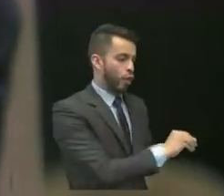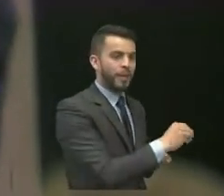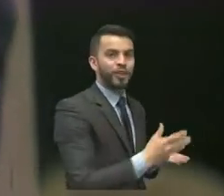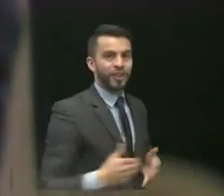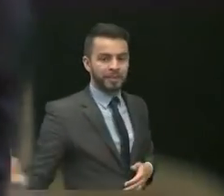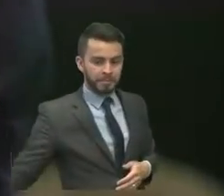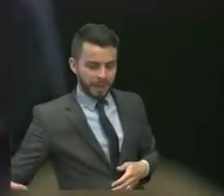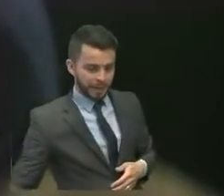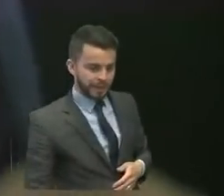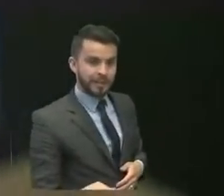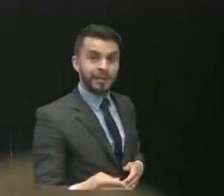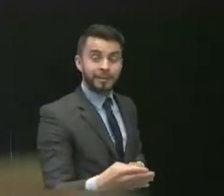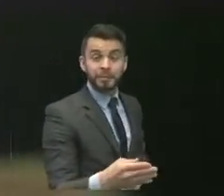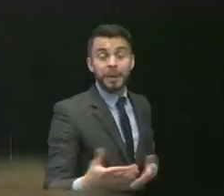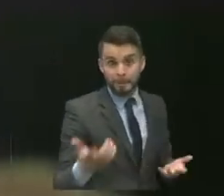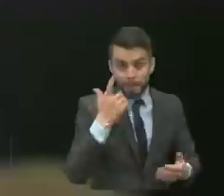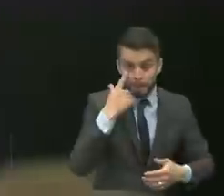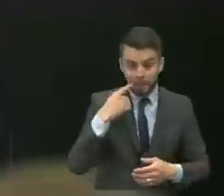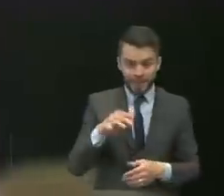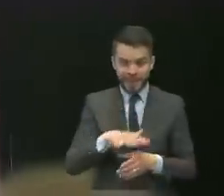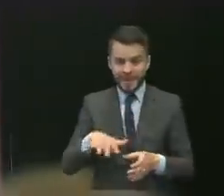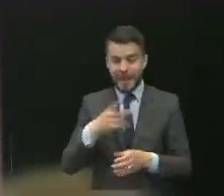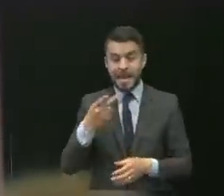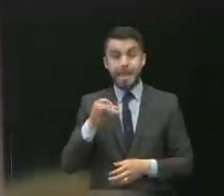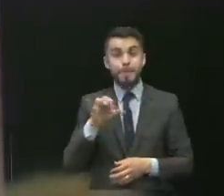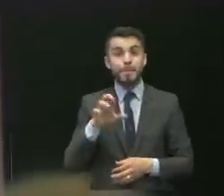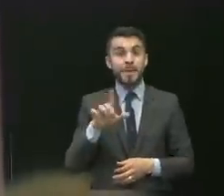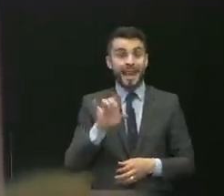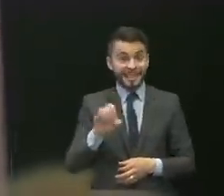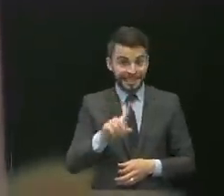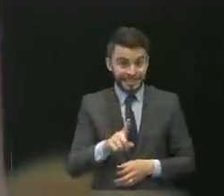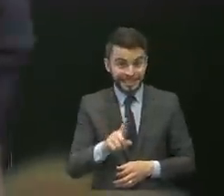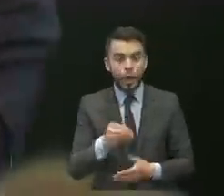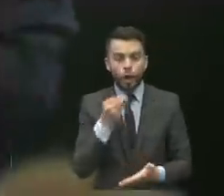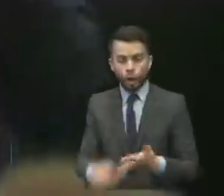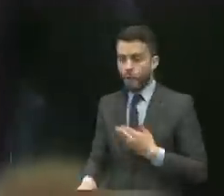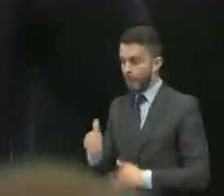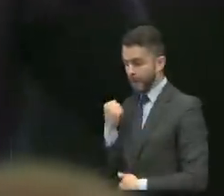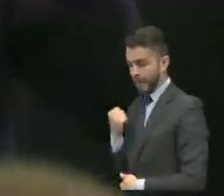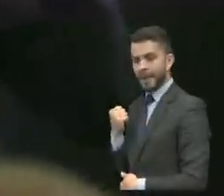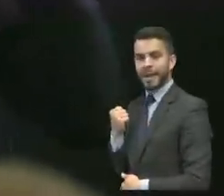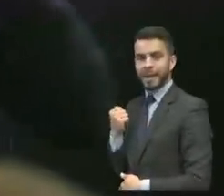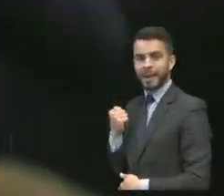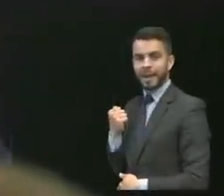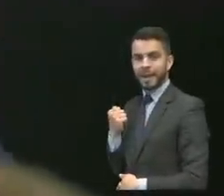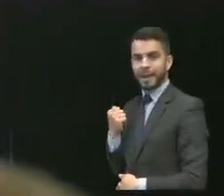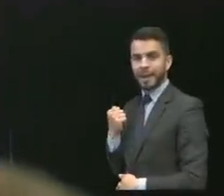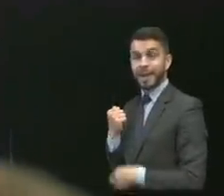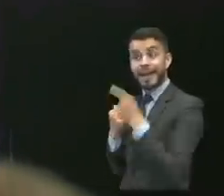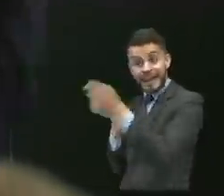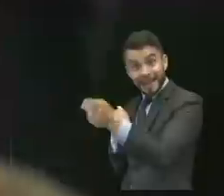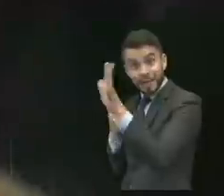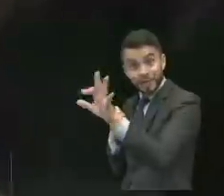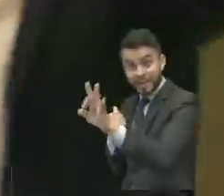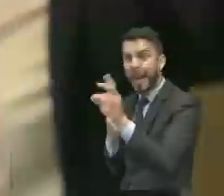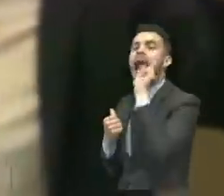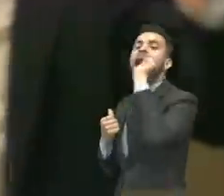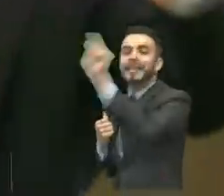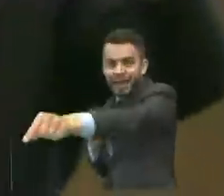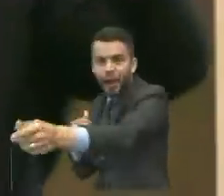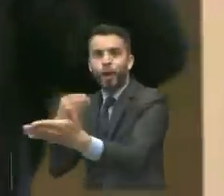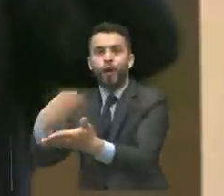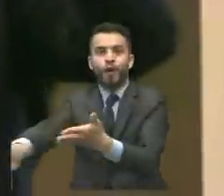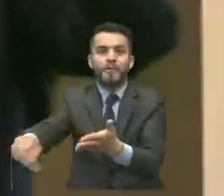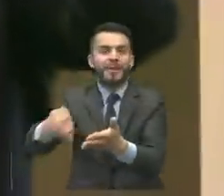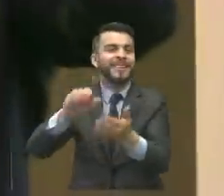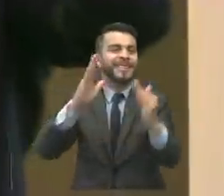que, por ejemplo, en los hippies compramos los predios de ese lado, ¿sí? Mientras que aquí, en este punto, en la 53, compramos los predios de este